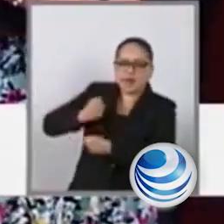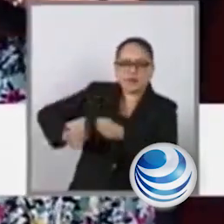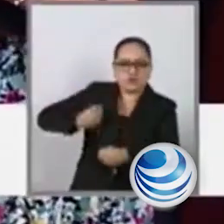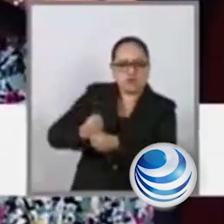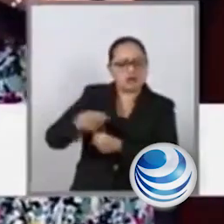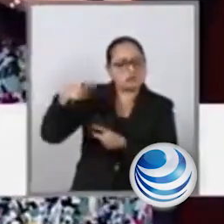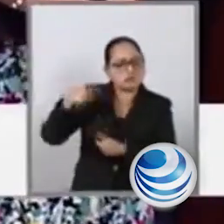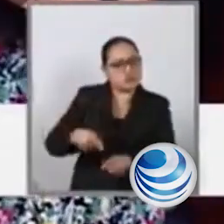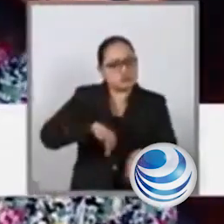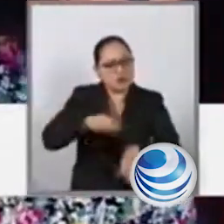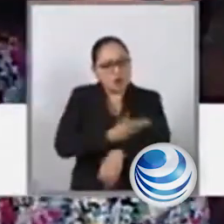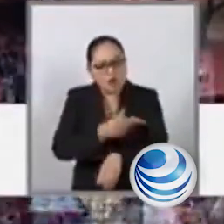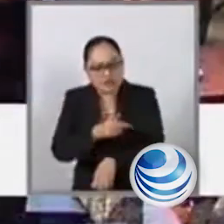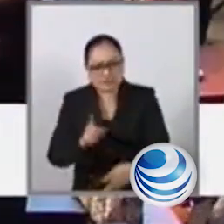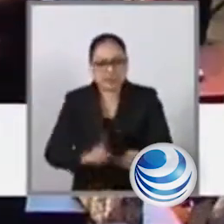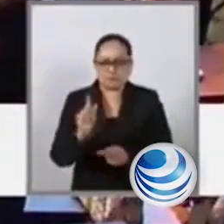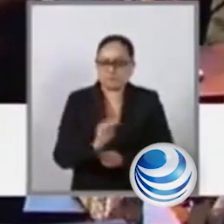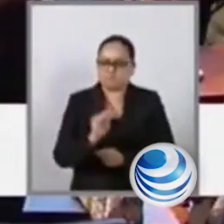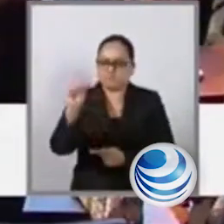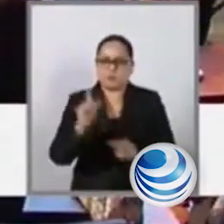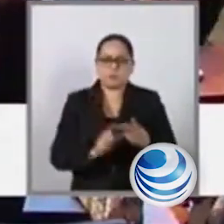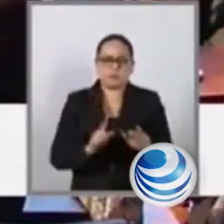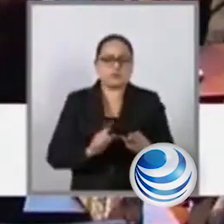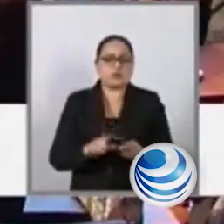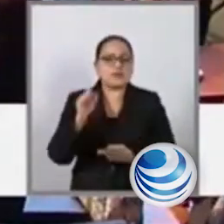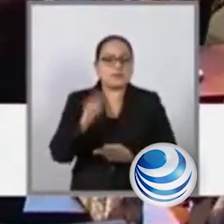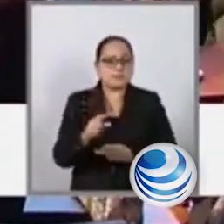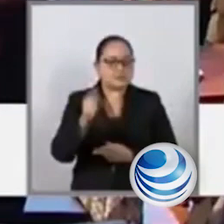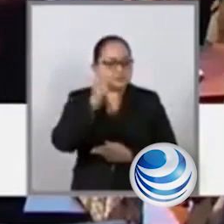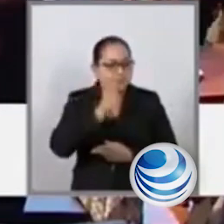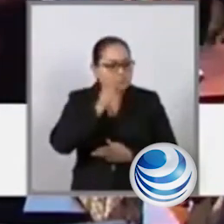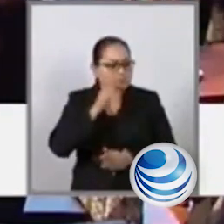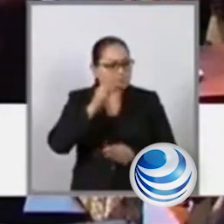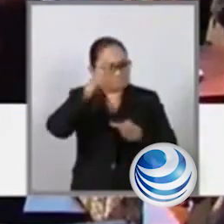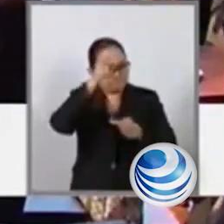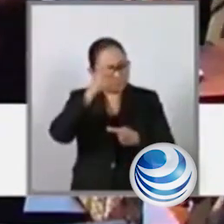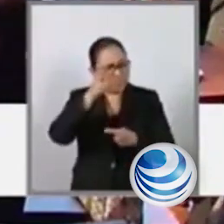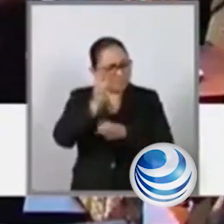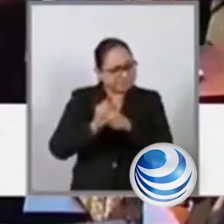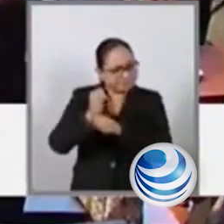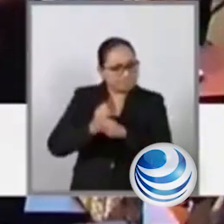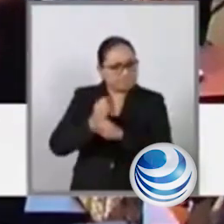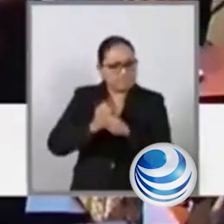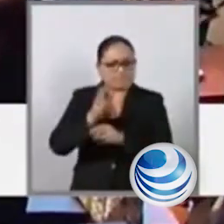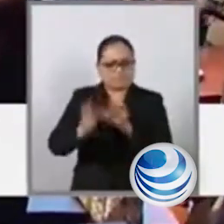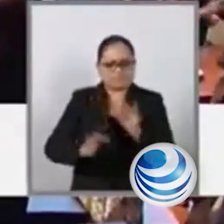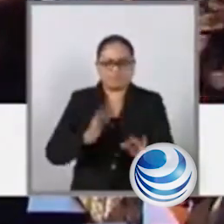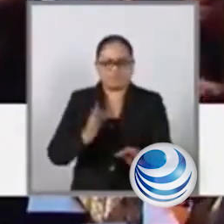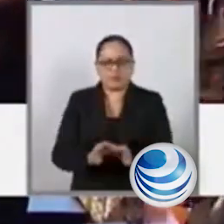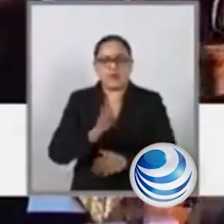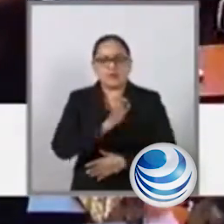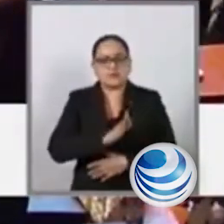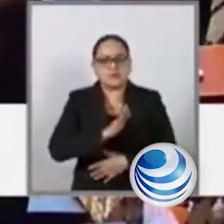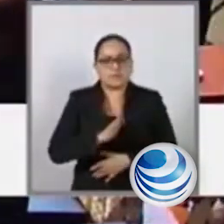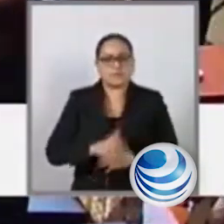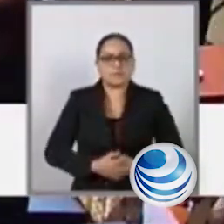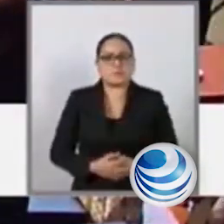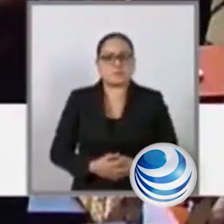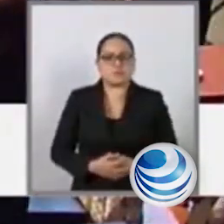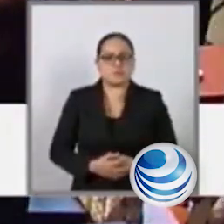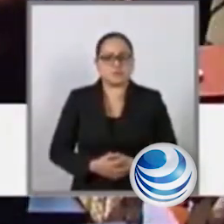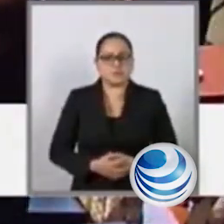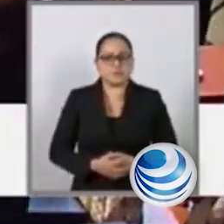deseamos éxito en su encargo, sabiendo que ha tenido una trayectoria de honestidad,